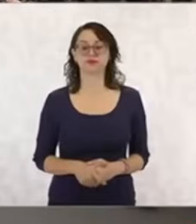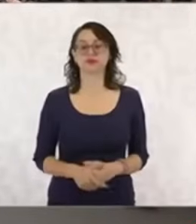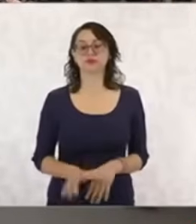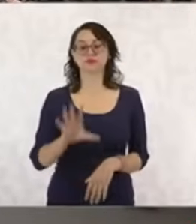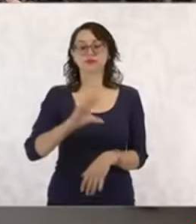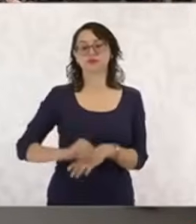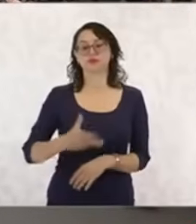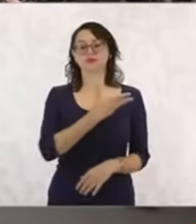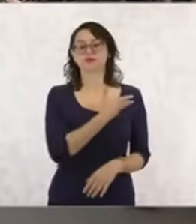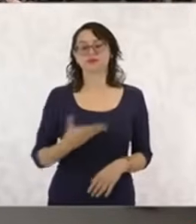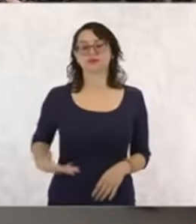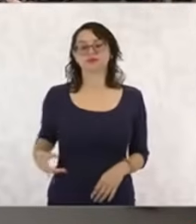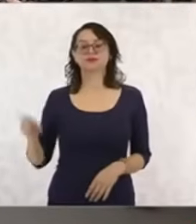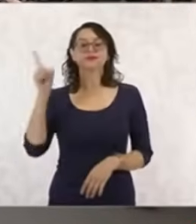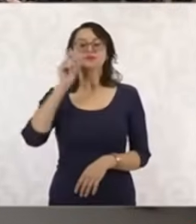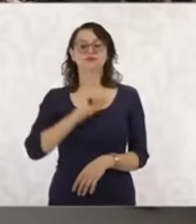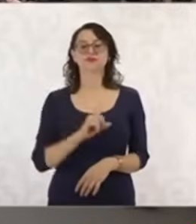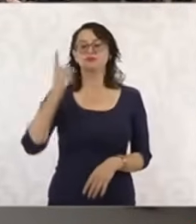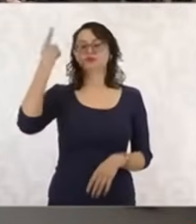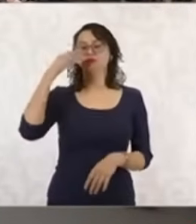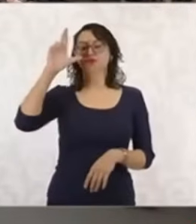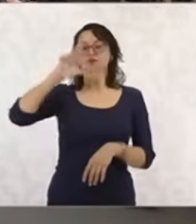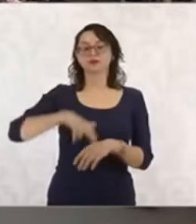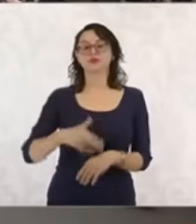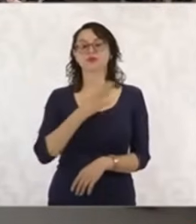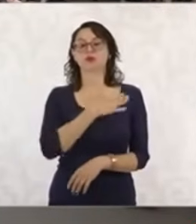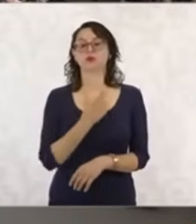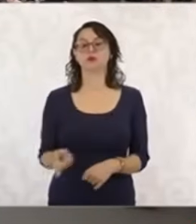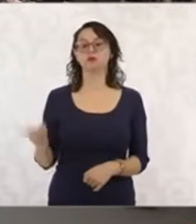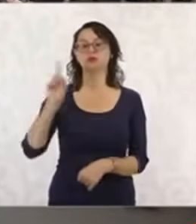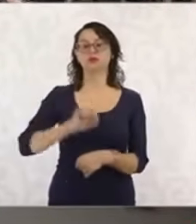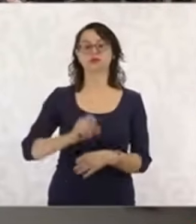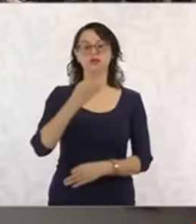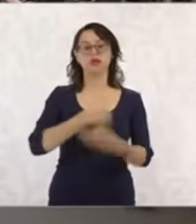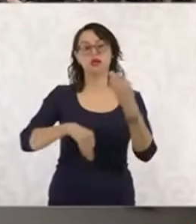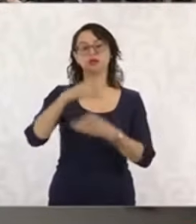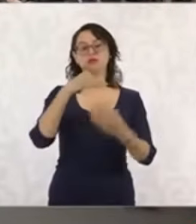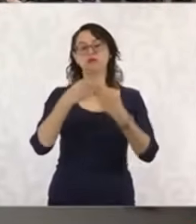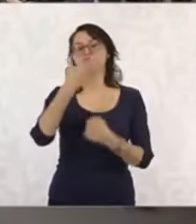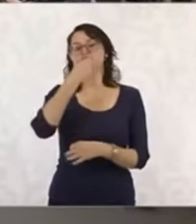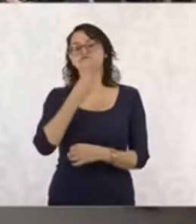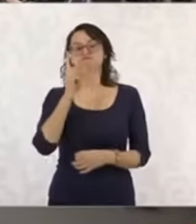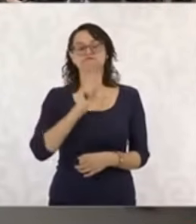Con su permiso, Presidenta, director, muy buenos días a todas y a todos.